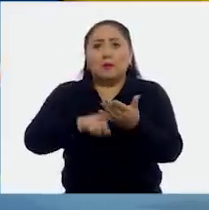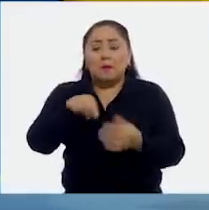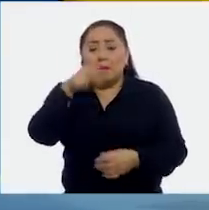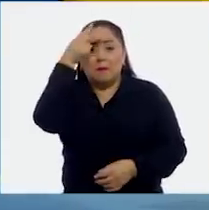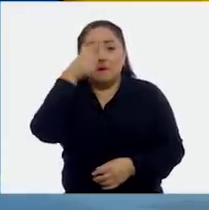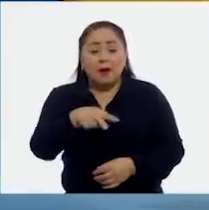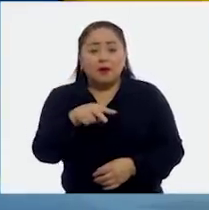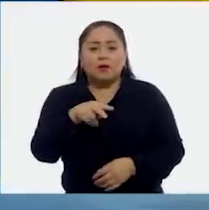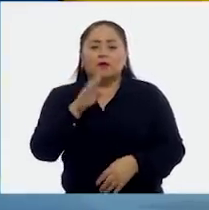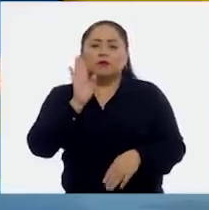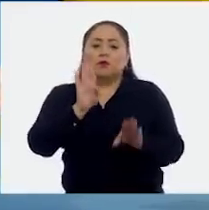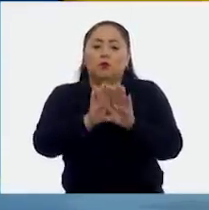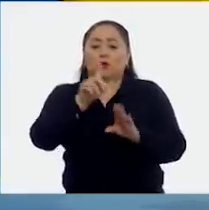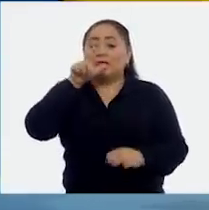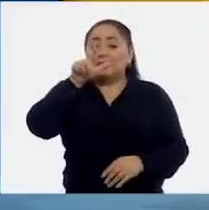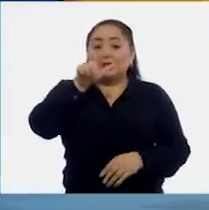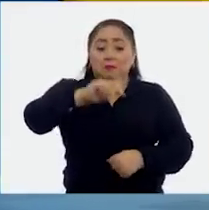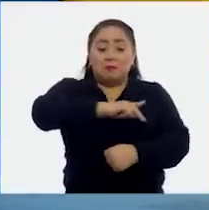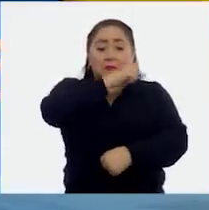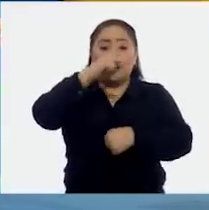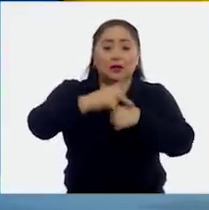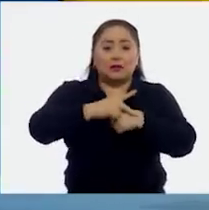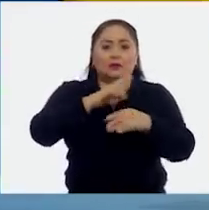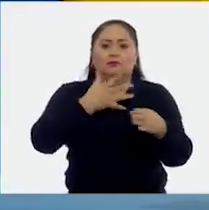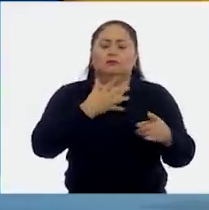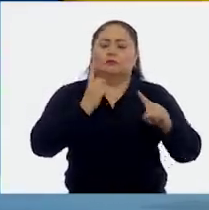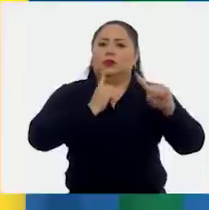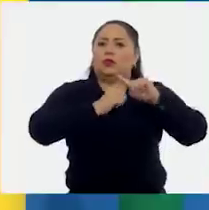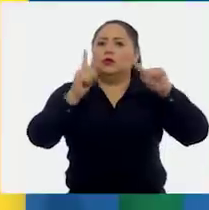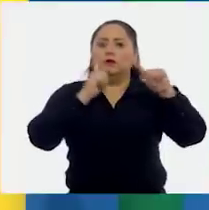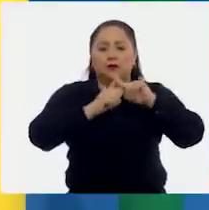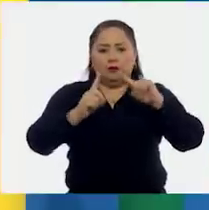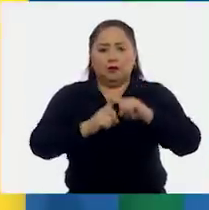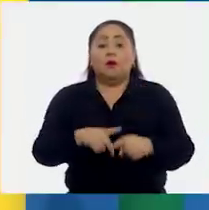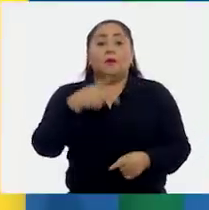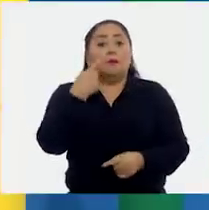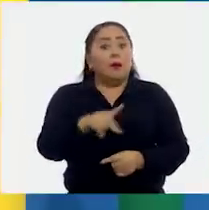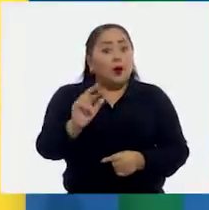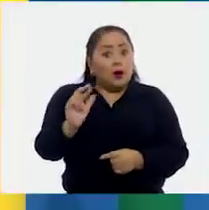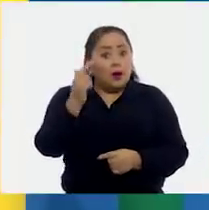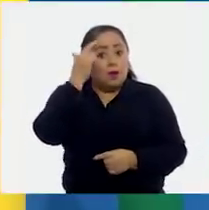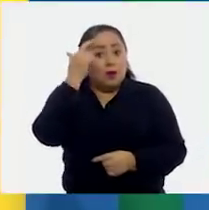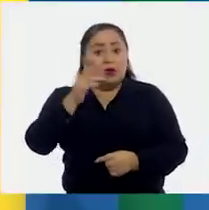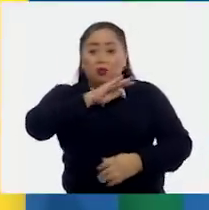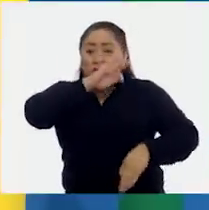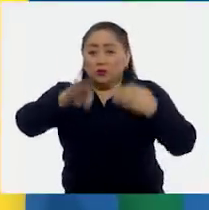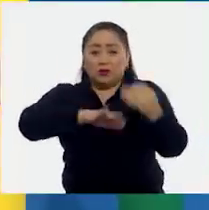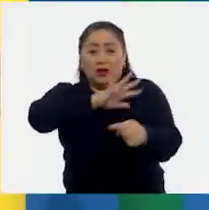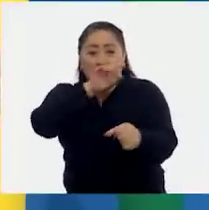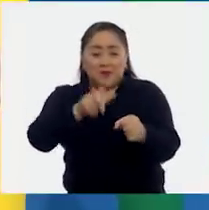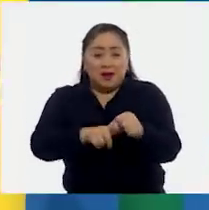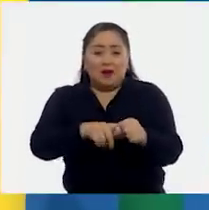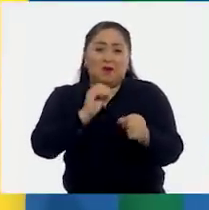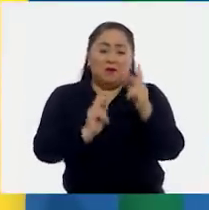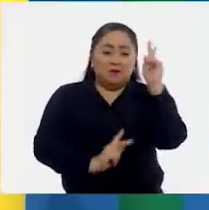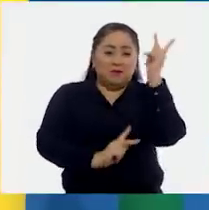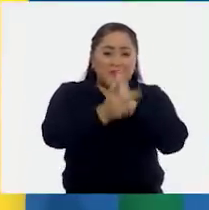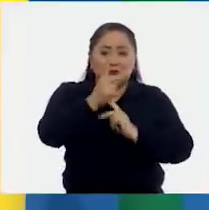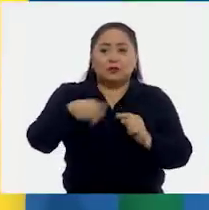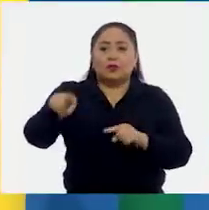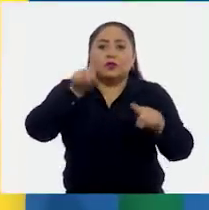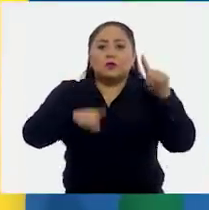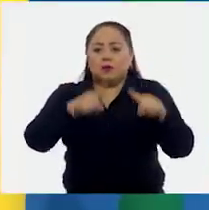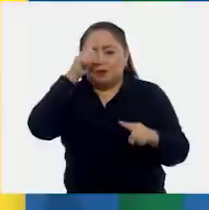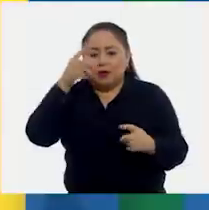México es uno de los 17 países megadiversos. Recuerden que todos los seres vivos dependen unos de otros para